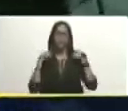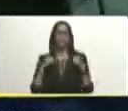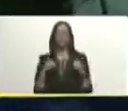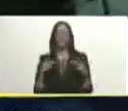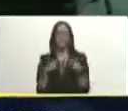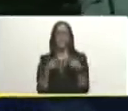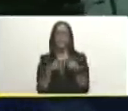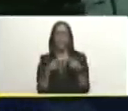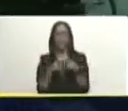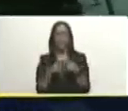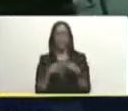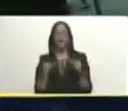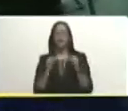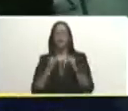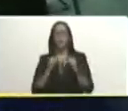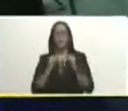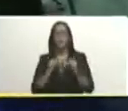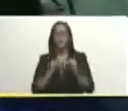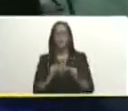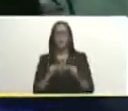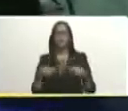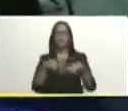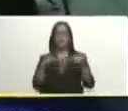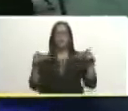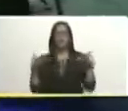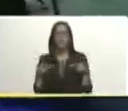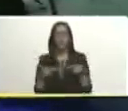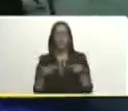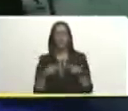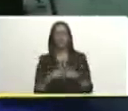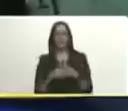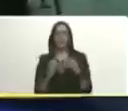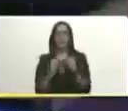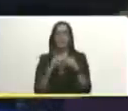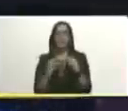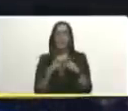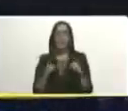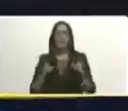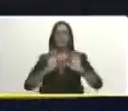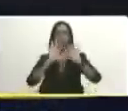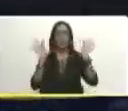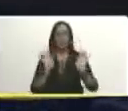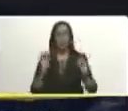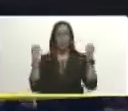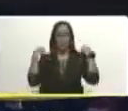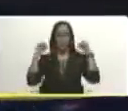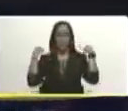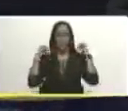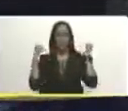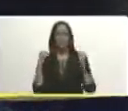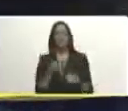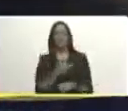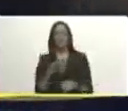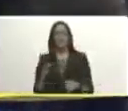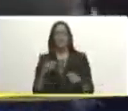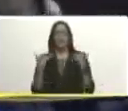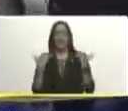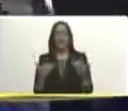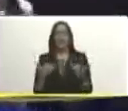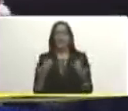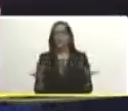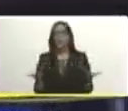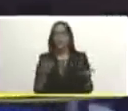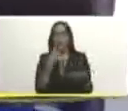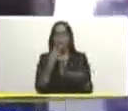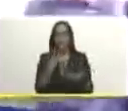y mantener mayor capacidad. Llevarlo a distintos escenarios de entrenamiento. Sí, mi correcto. Mi ahora que vamos a ver aquí hoy